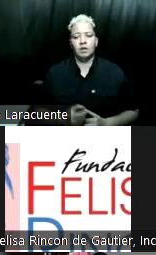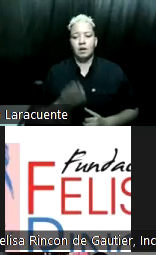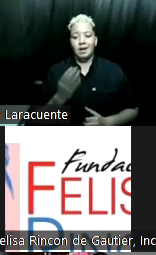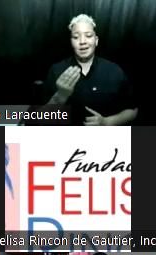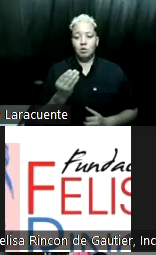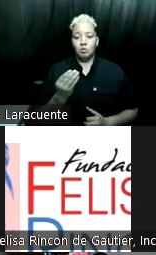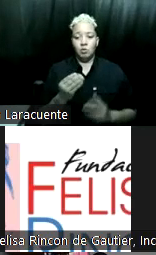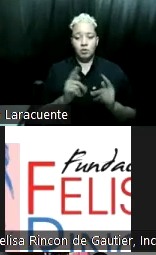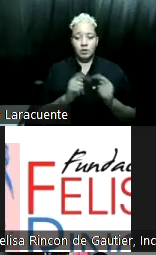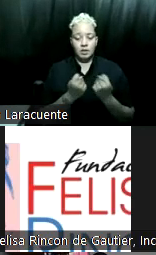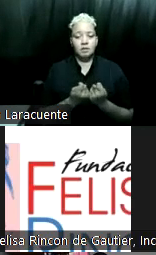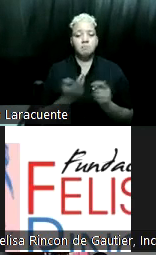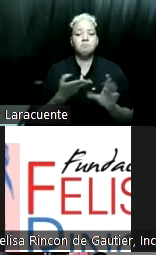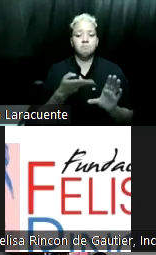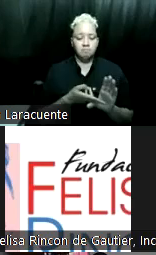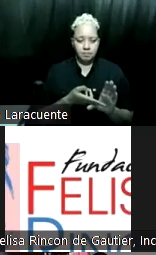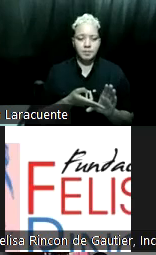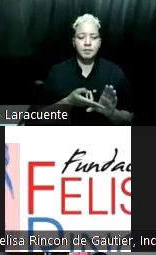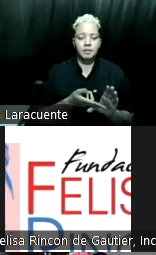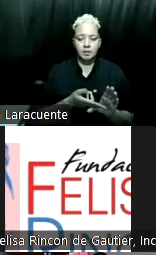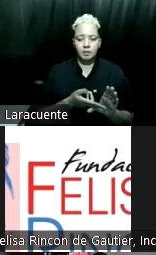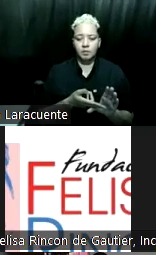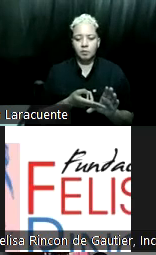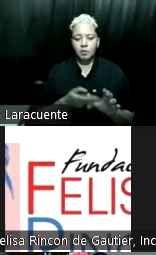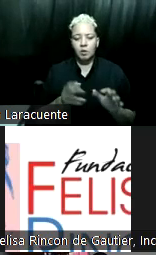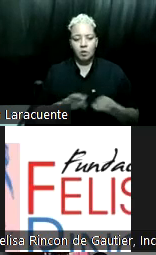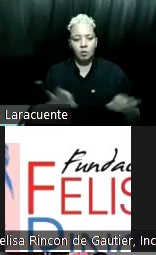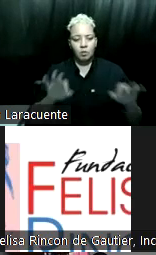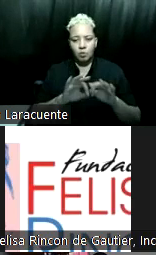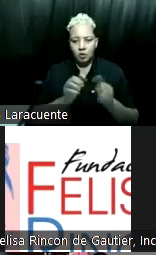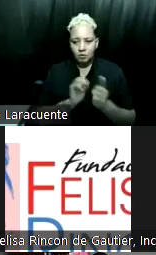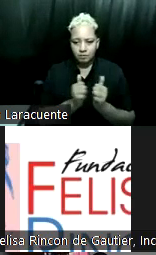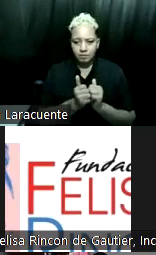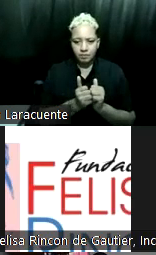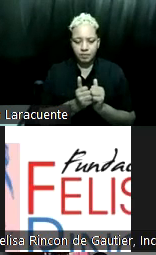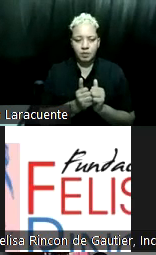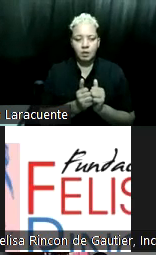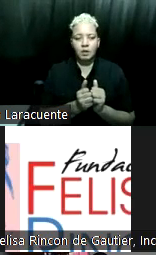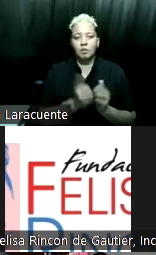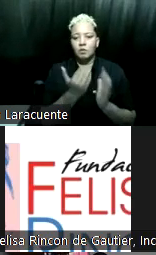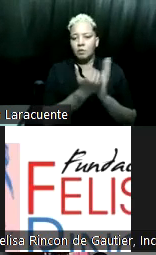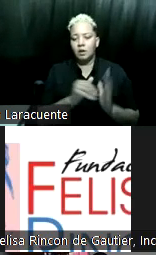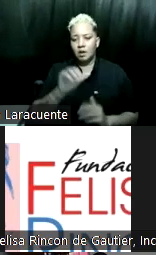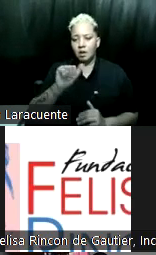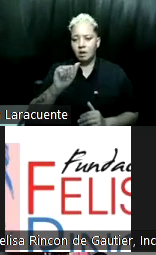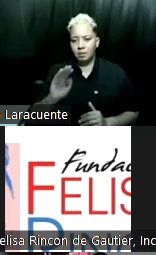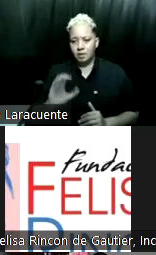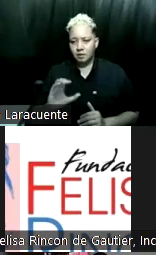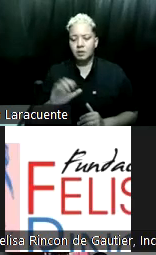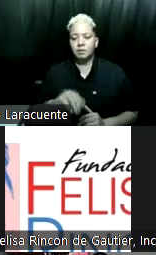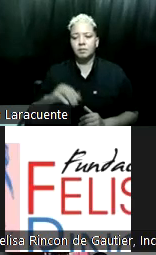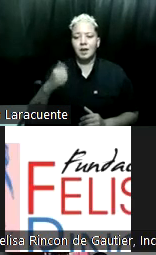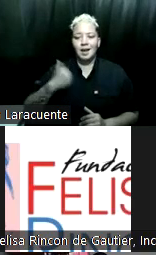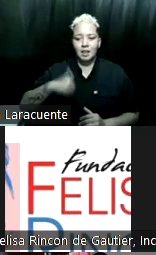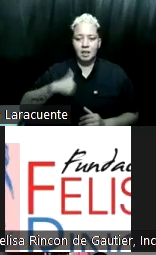fueron los participantes de esta histórica justa. Estos fueron en orden alfabético: Argentina,